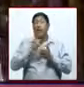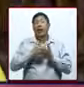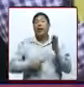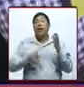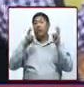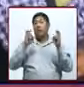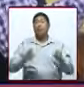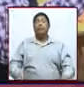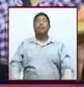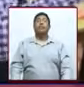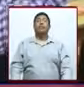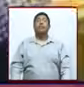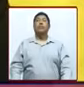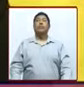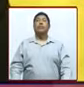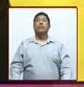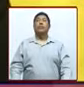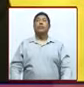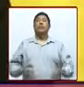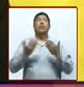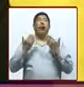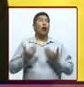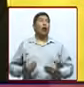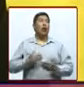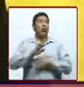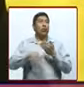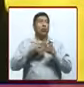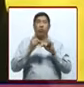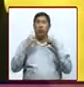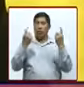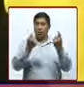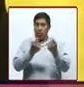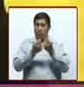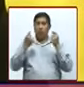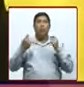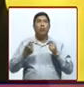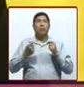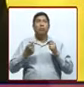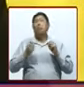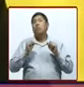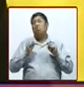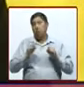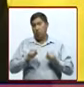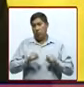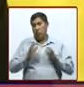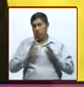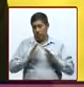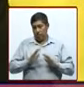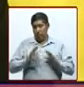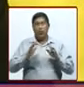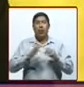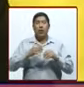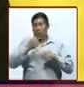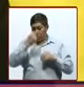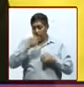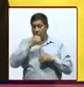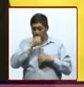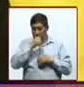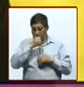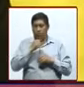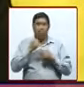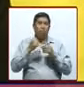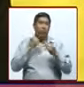han basado. Hasta el momento todos los departamentos se encuentran dentro de lo que es la endemia. Es decir, que no hemos